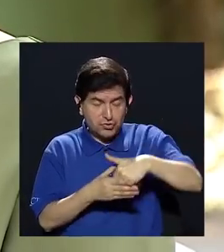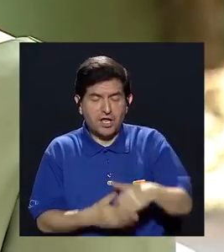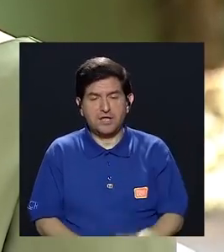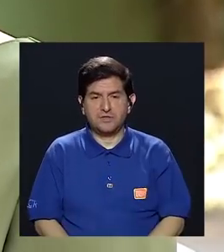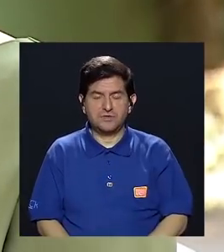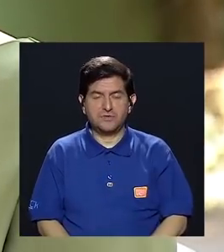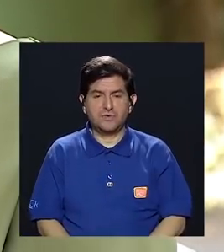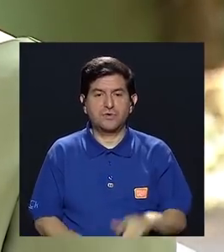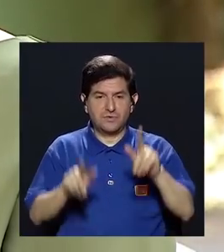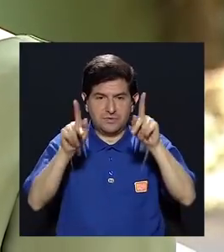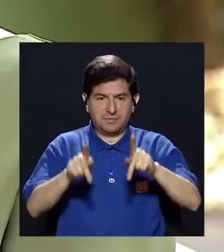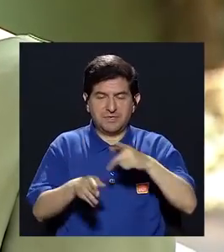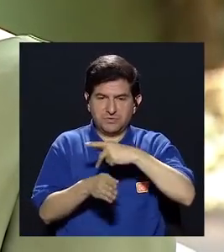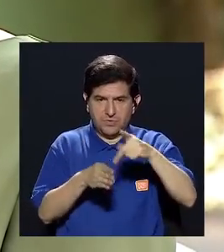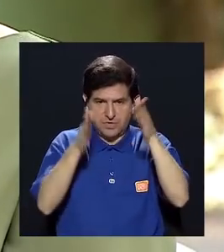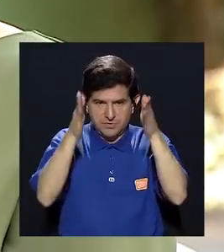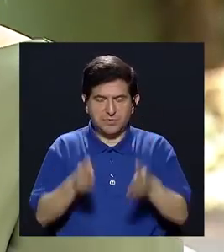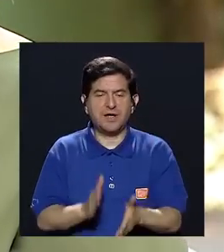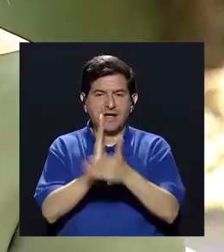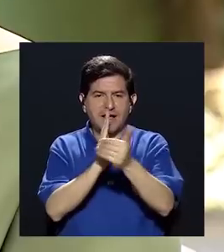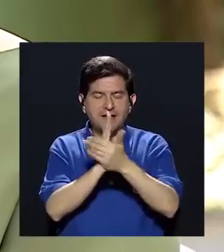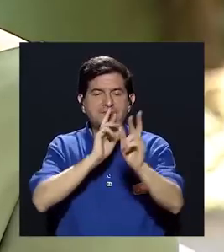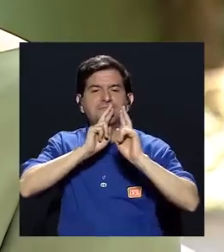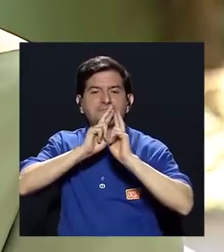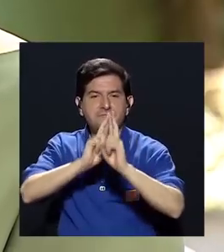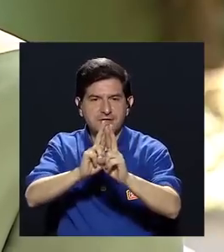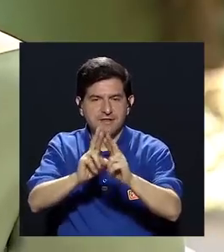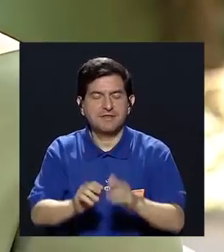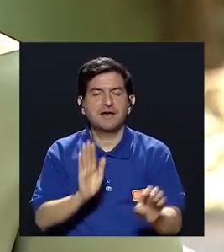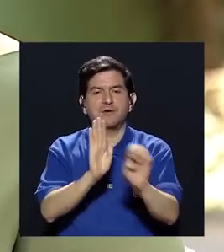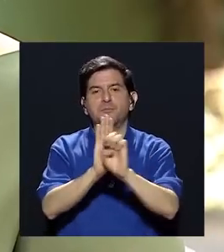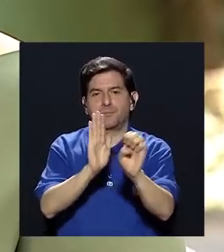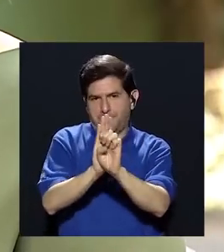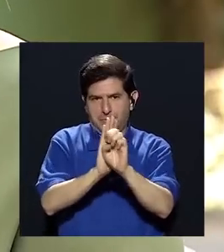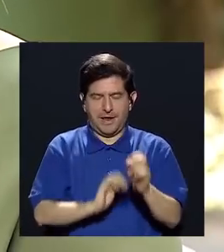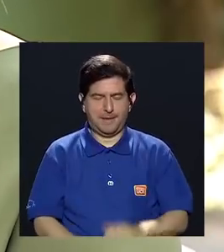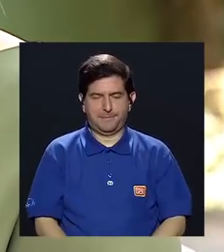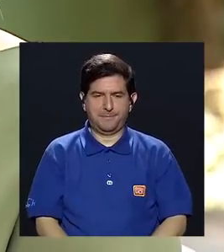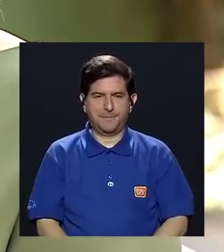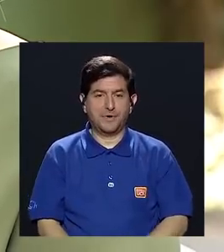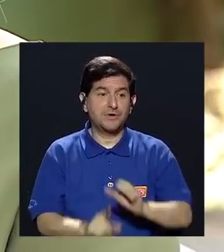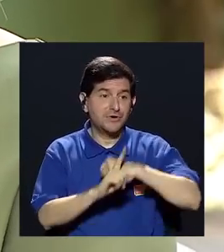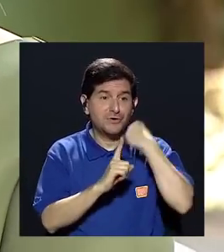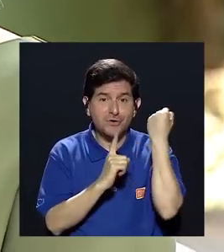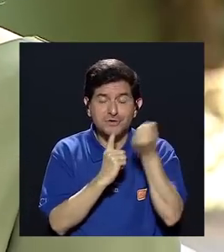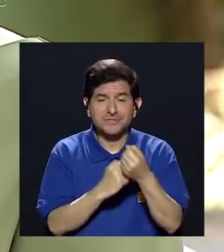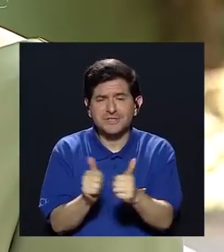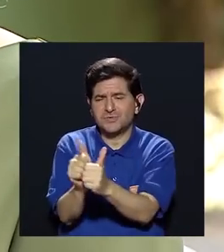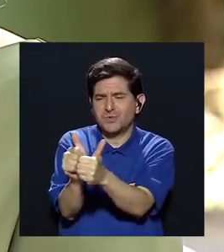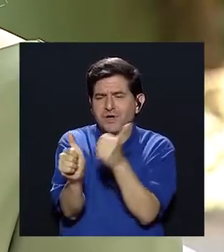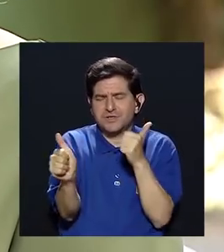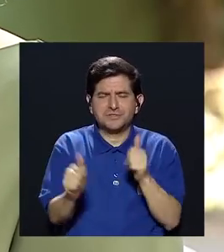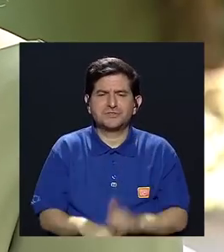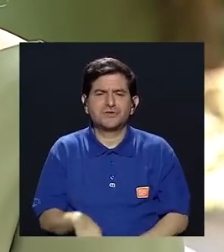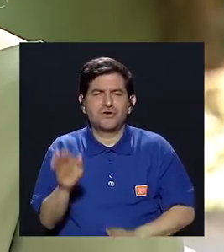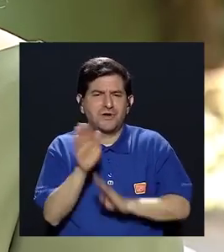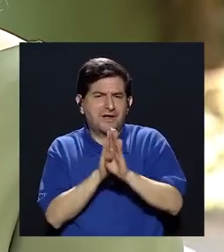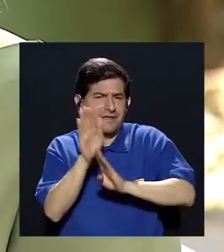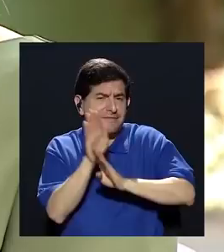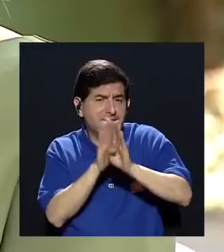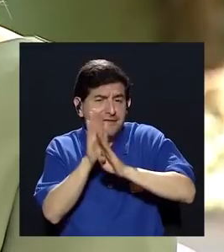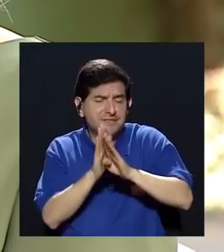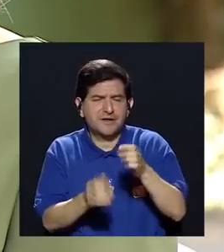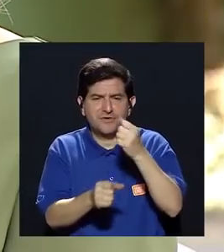nuestro recurso humano capacidad de respuesta, por ejemplo, si es una cuestión de rezago en su nivel de